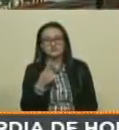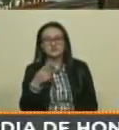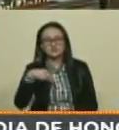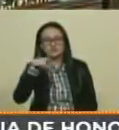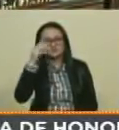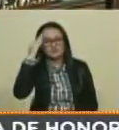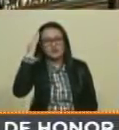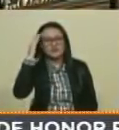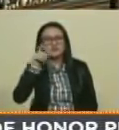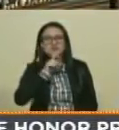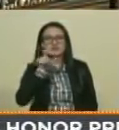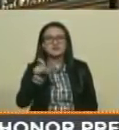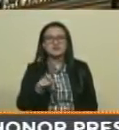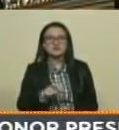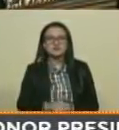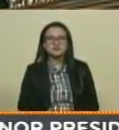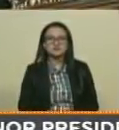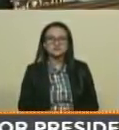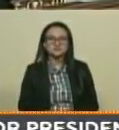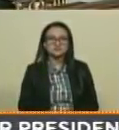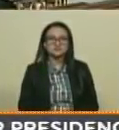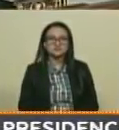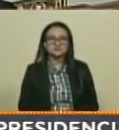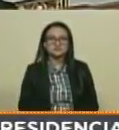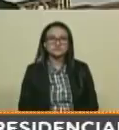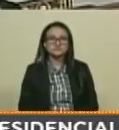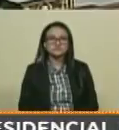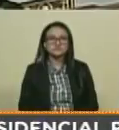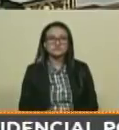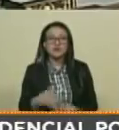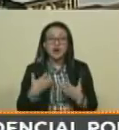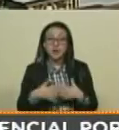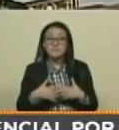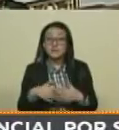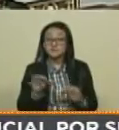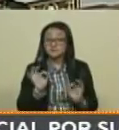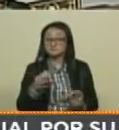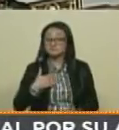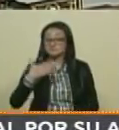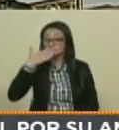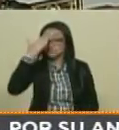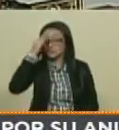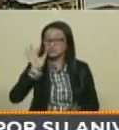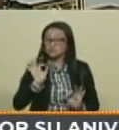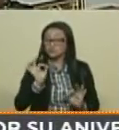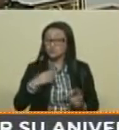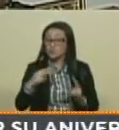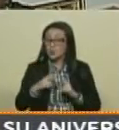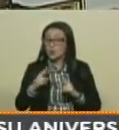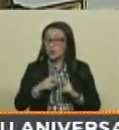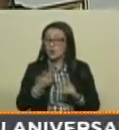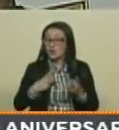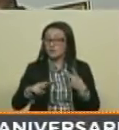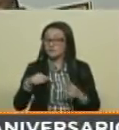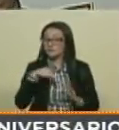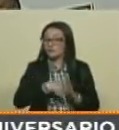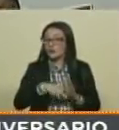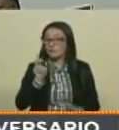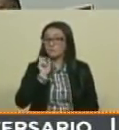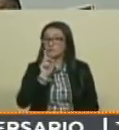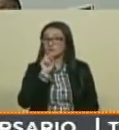primer defensor de esto y decía, no, no, esa empresa es de Arabia Saudita. Lo que tenía Arabia Saudita era el